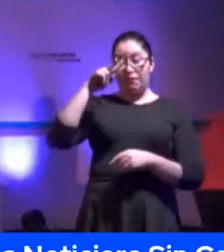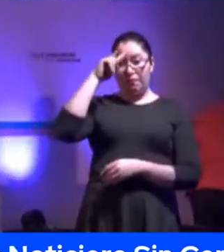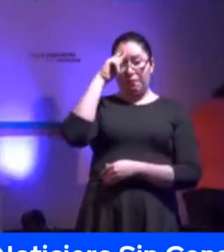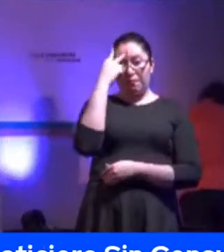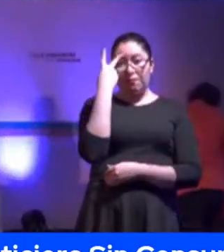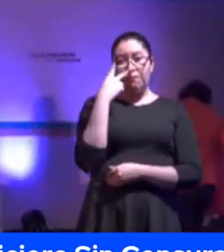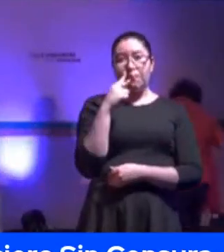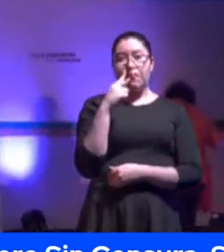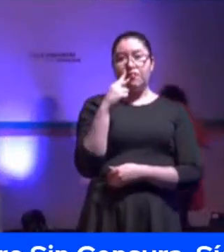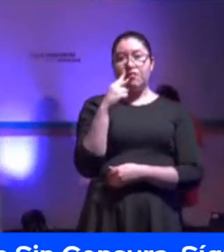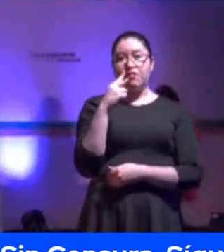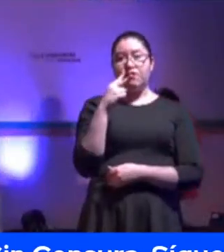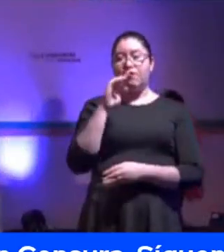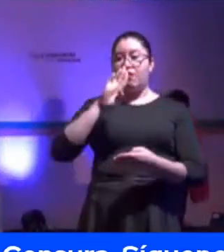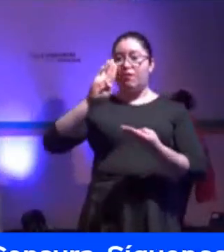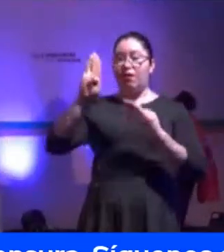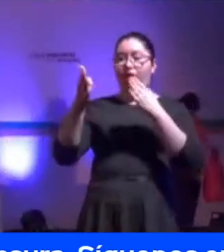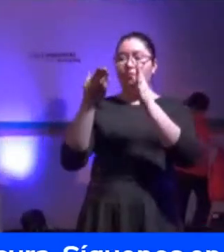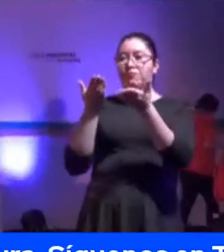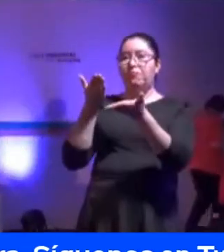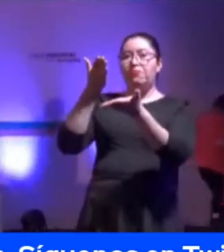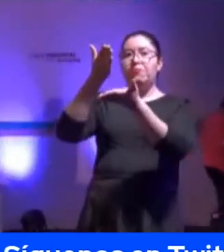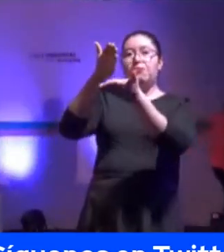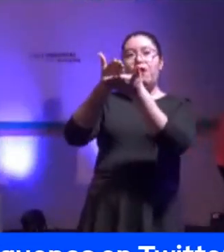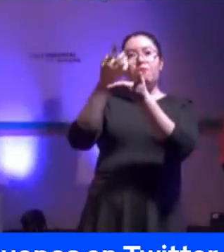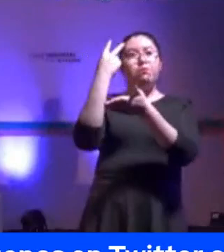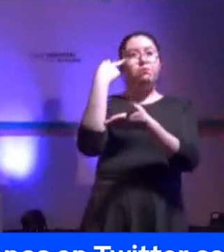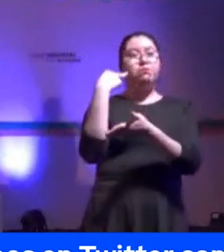vaya por el mundo siga siendo